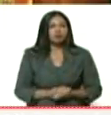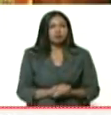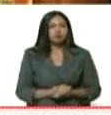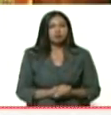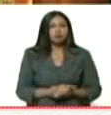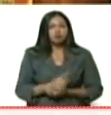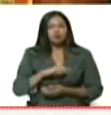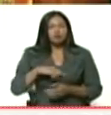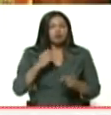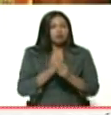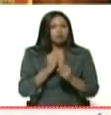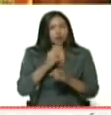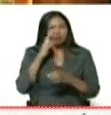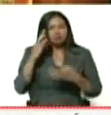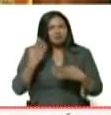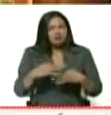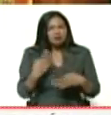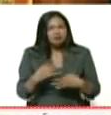Trabajamos muy en serio.